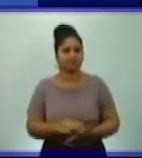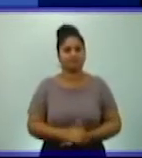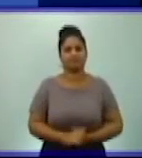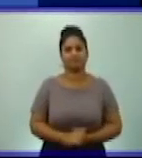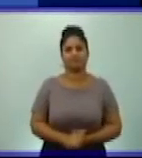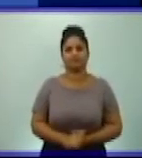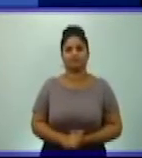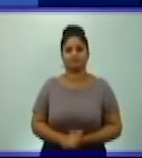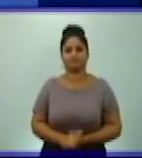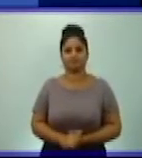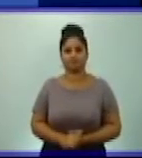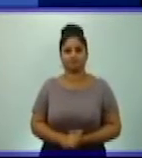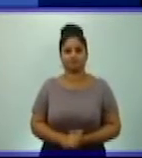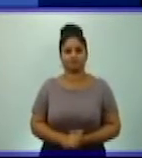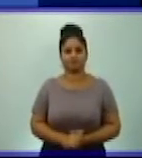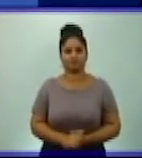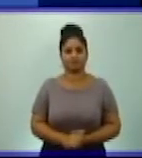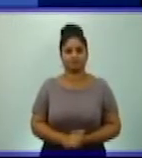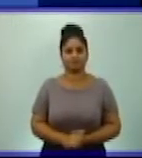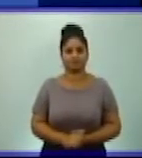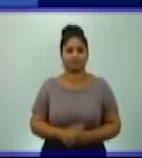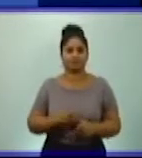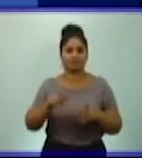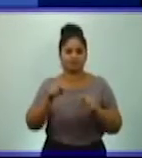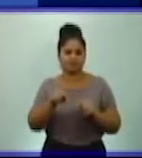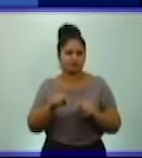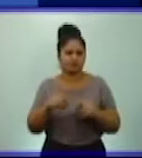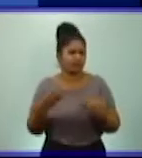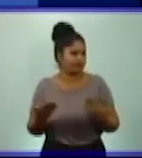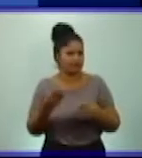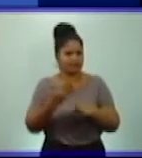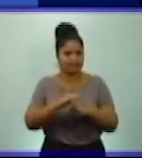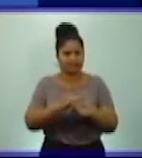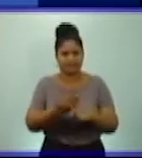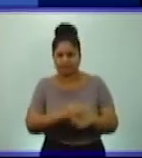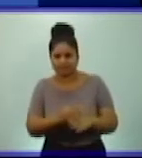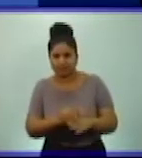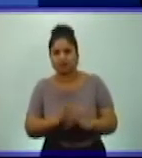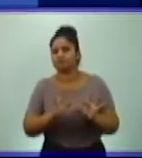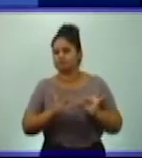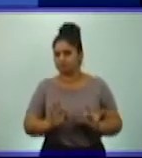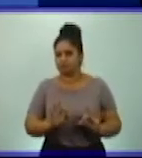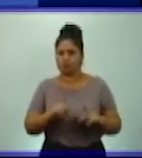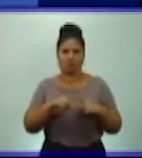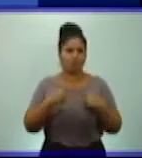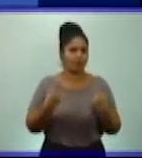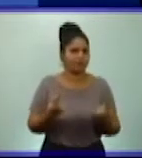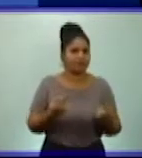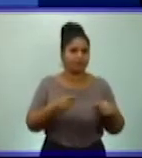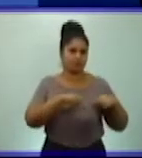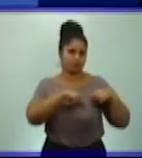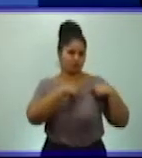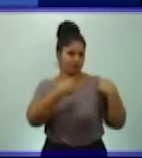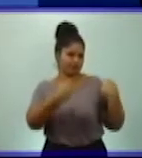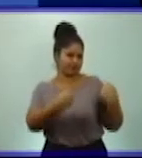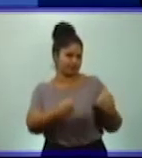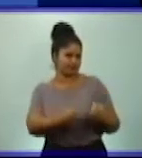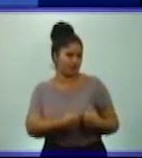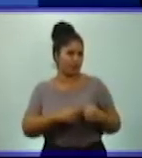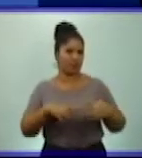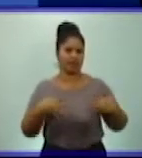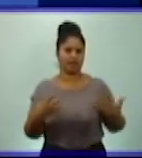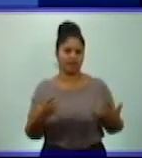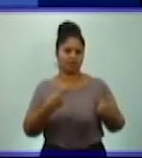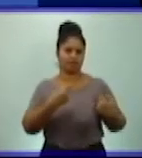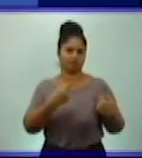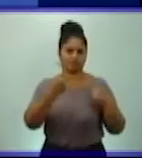a vencer lo que parecía imposible, puesto que el corazón era quien destilaba ese